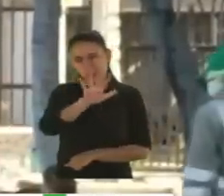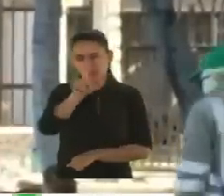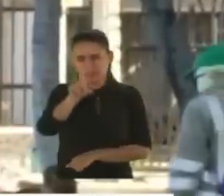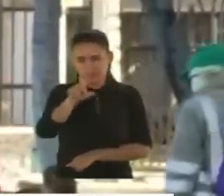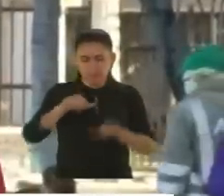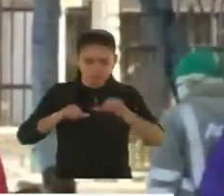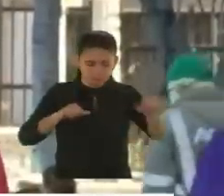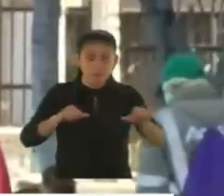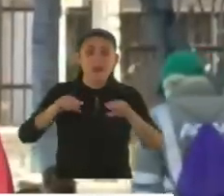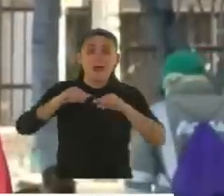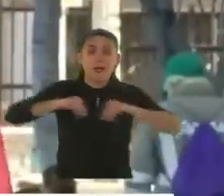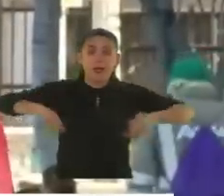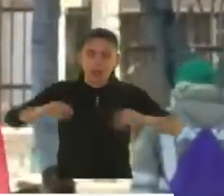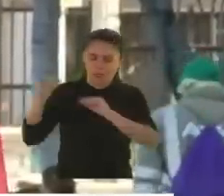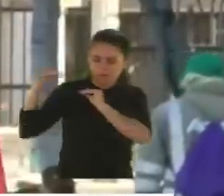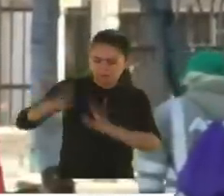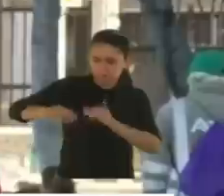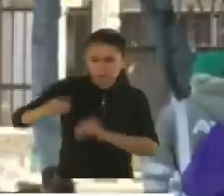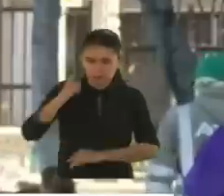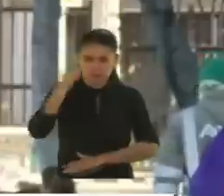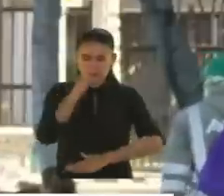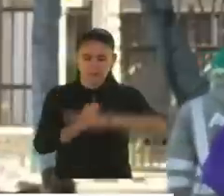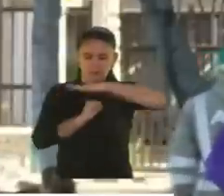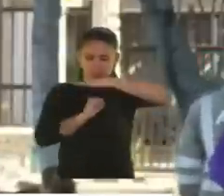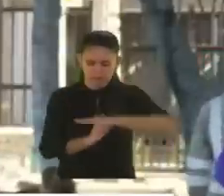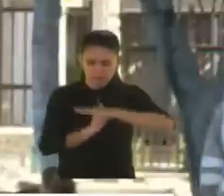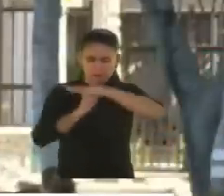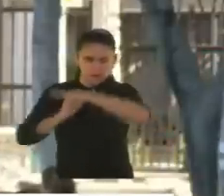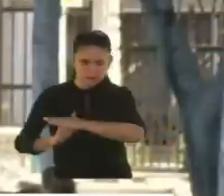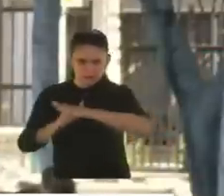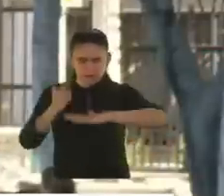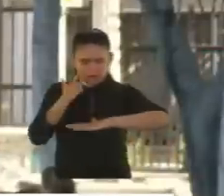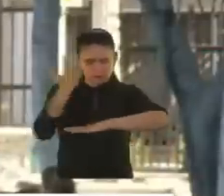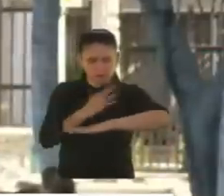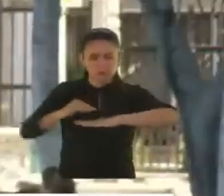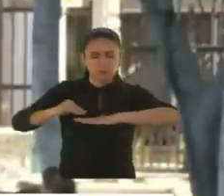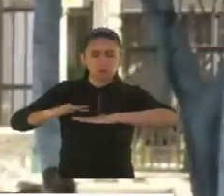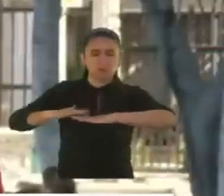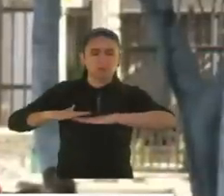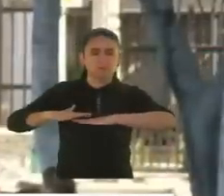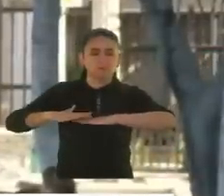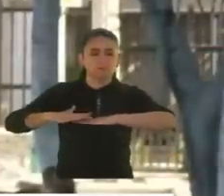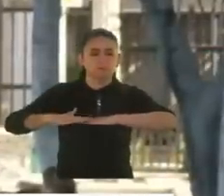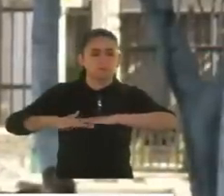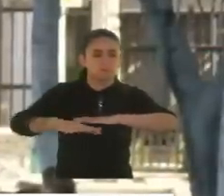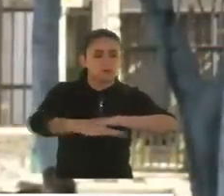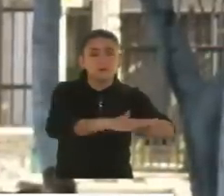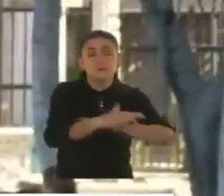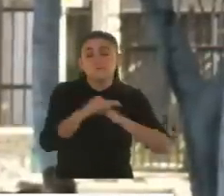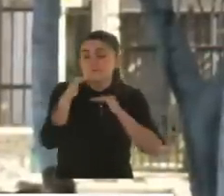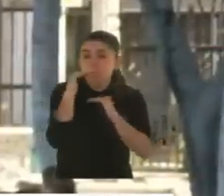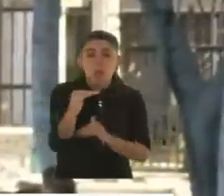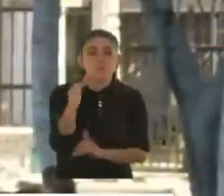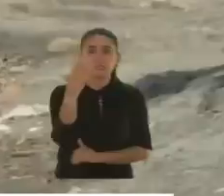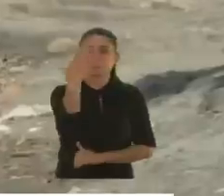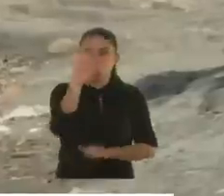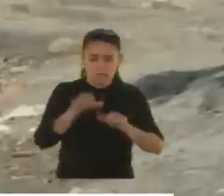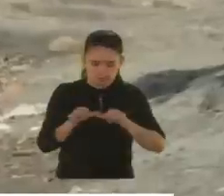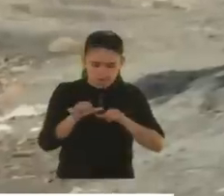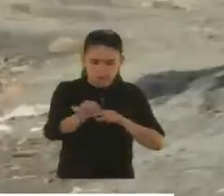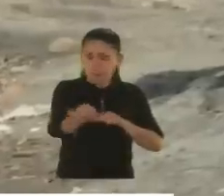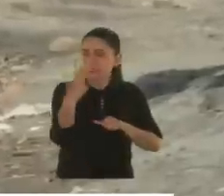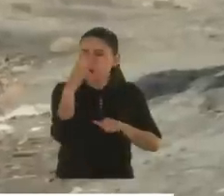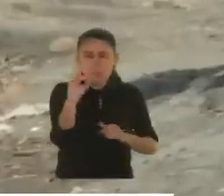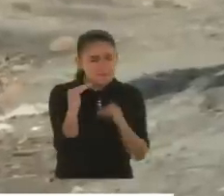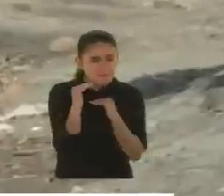arena y hacer una prueba de sostenimiento de playa para recuperación de la misma y volver por lo menos a los 50 metros que teníamos antes. No es